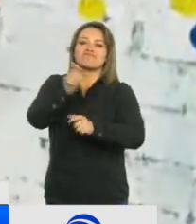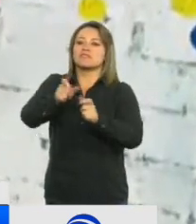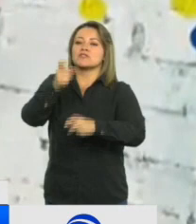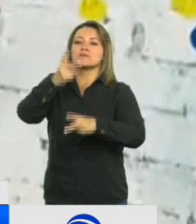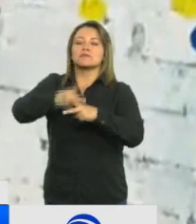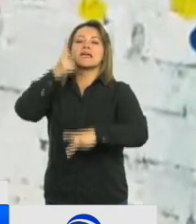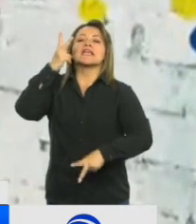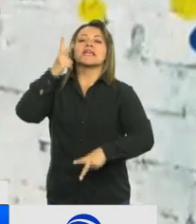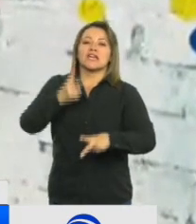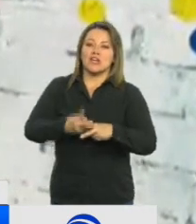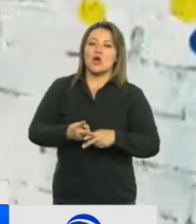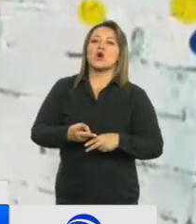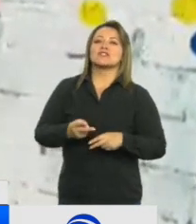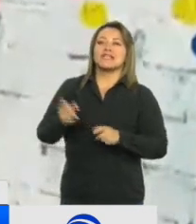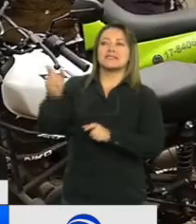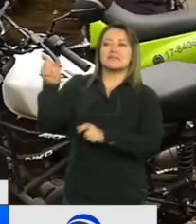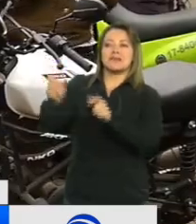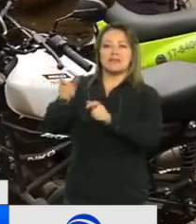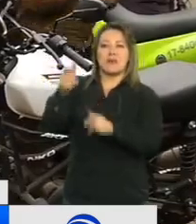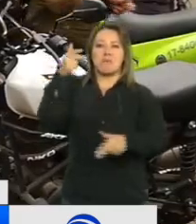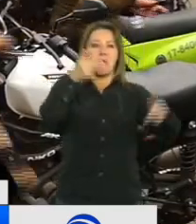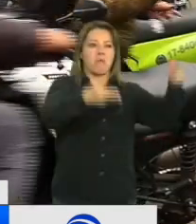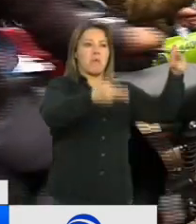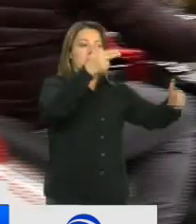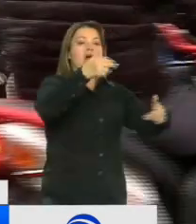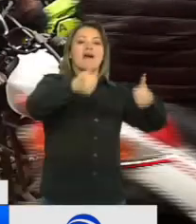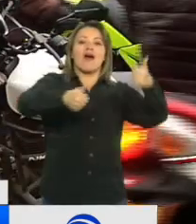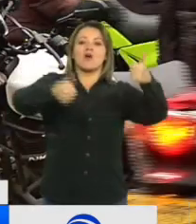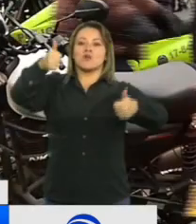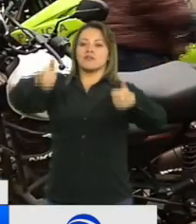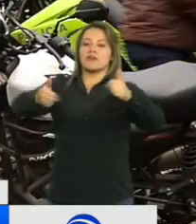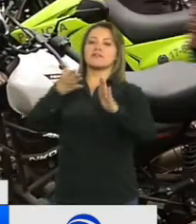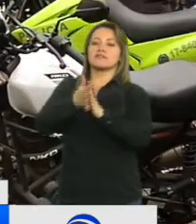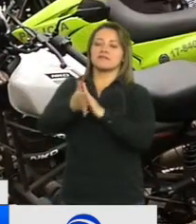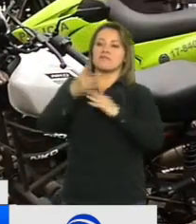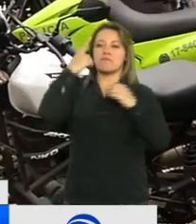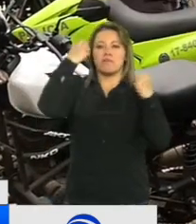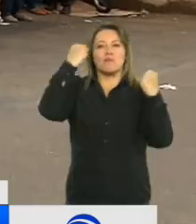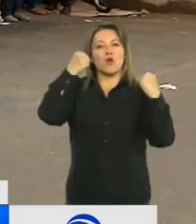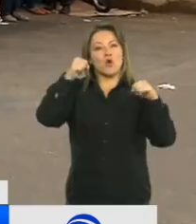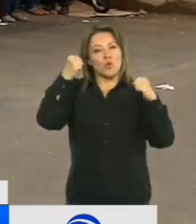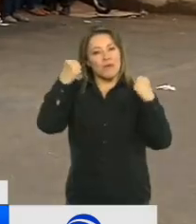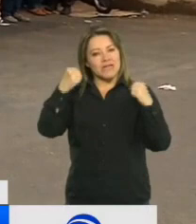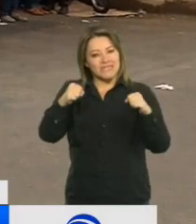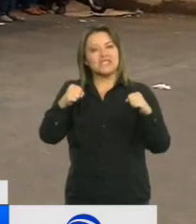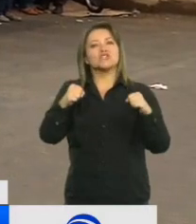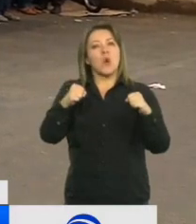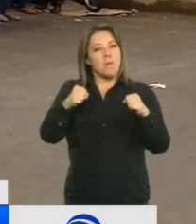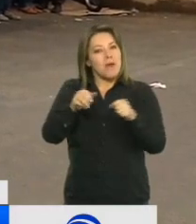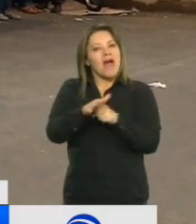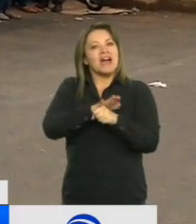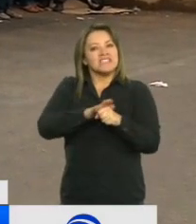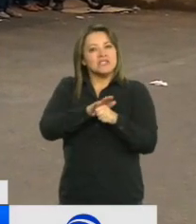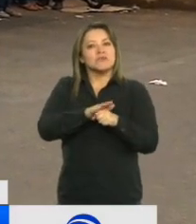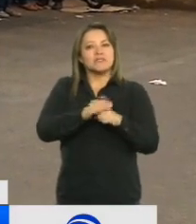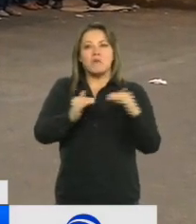que fueron los perpetradores del hecho. Las autoridades han manifestado su preocupación por el incremento de estos casos